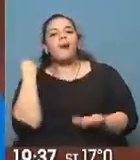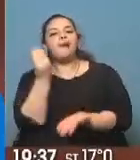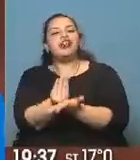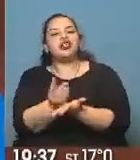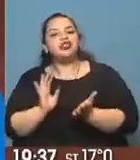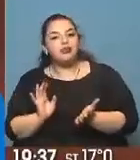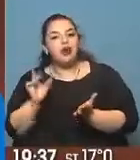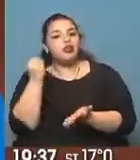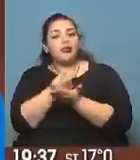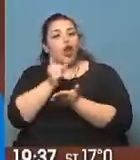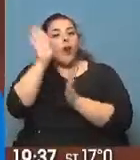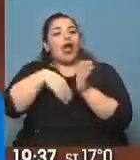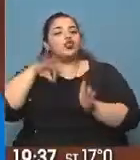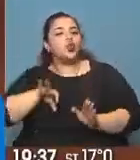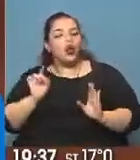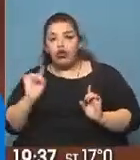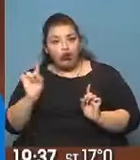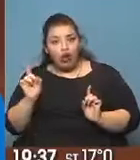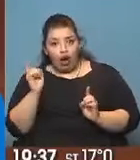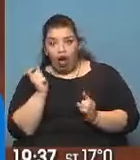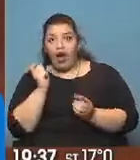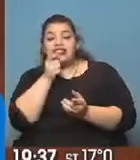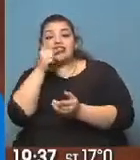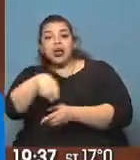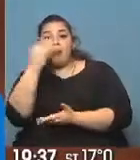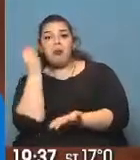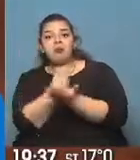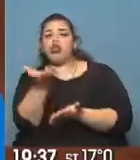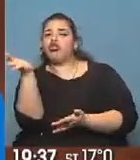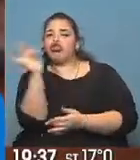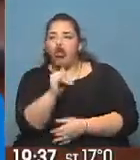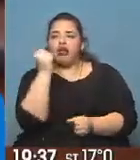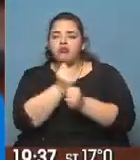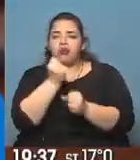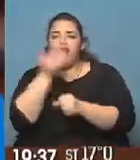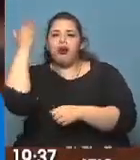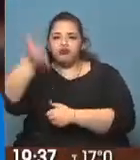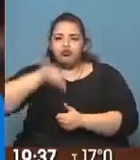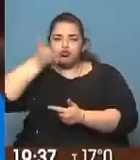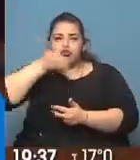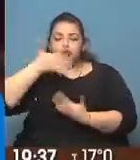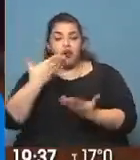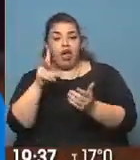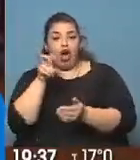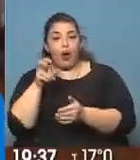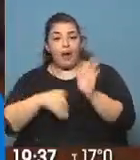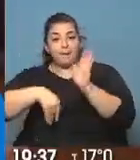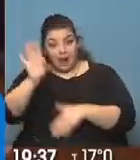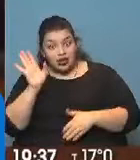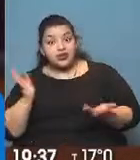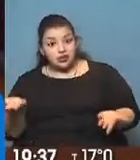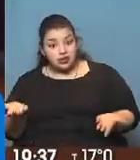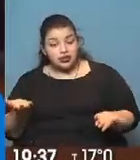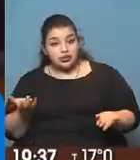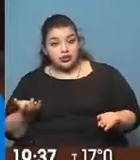bajar el salario sino todo lo contrario hacer que aquel que ha ido toro tiene que trabajar pueda cobrar más casi todos los regímenes si no